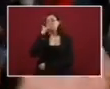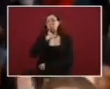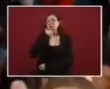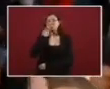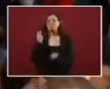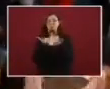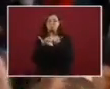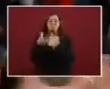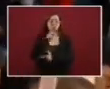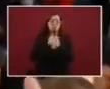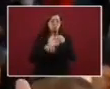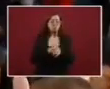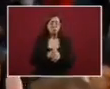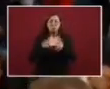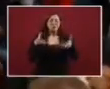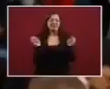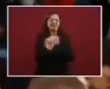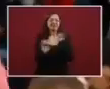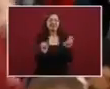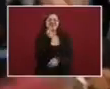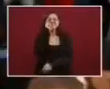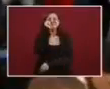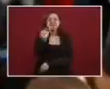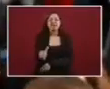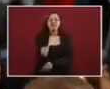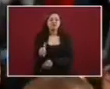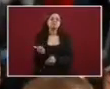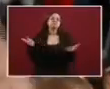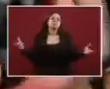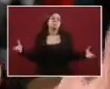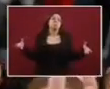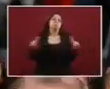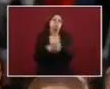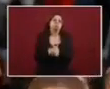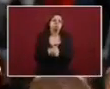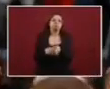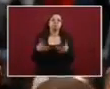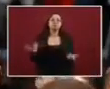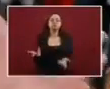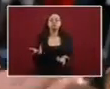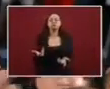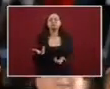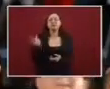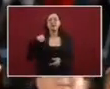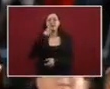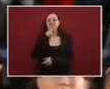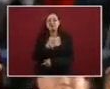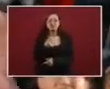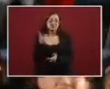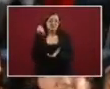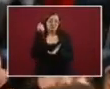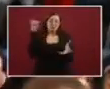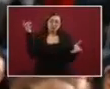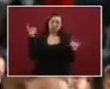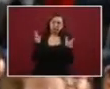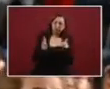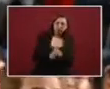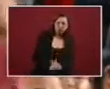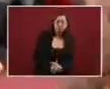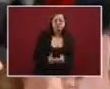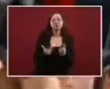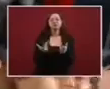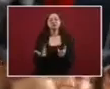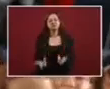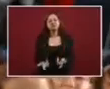económico es prácticamente nulo de hecho tenemos de crecimiento ya lo mencionaba anteriormente como piensa